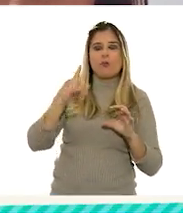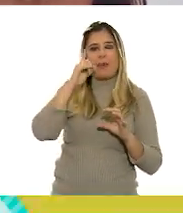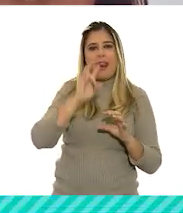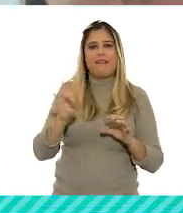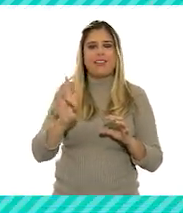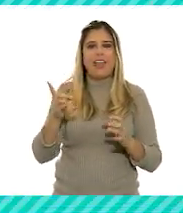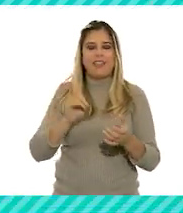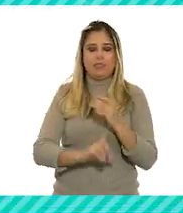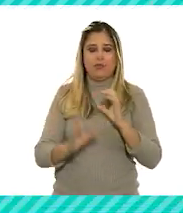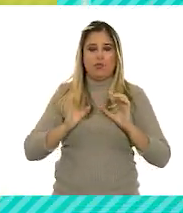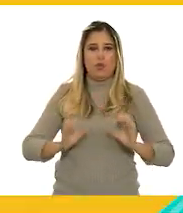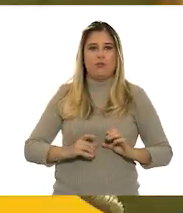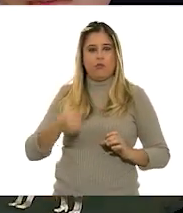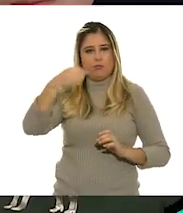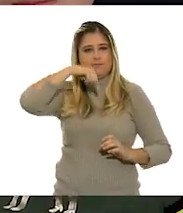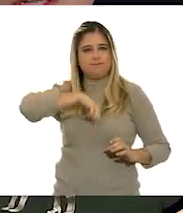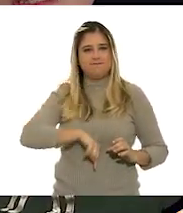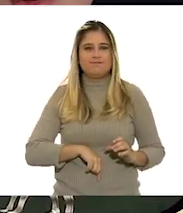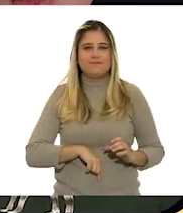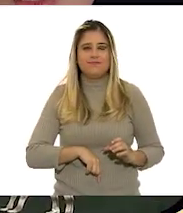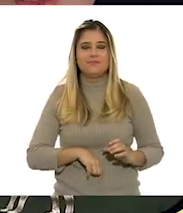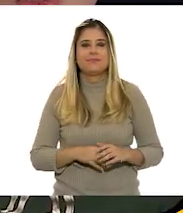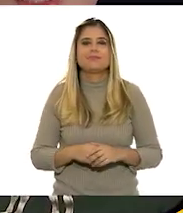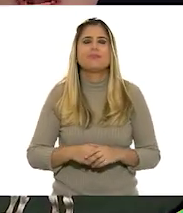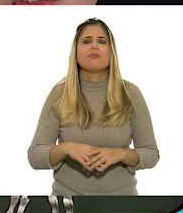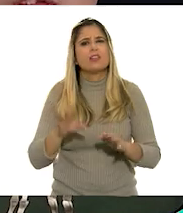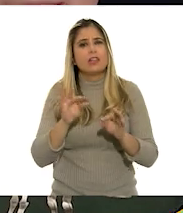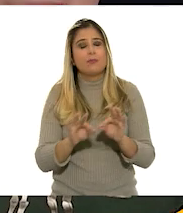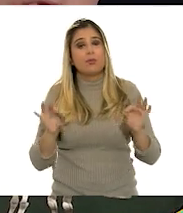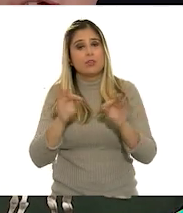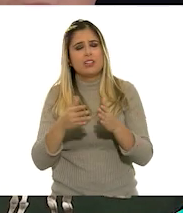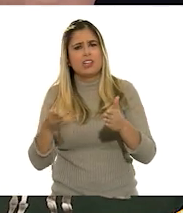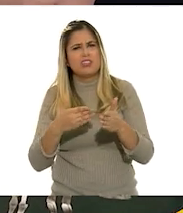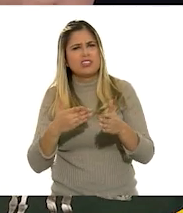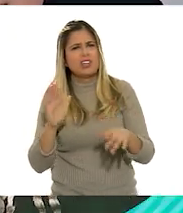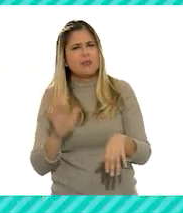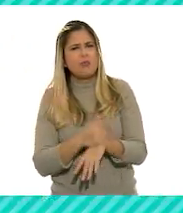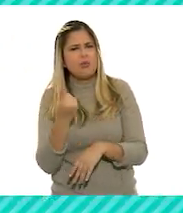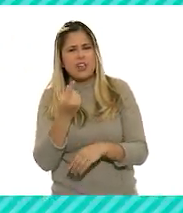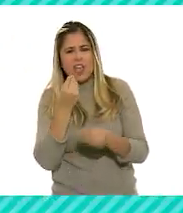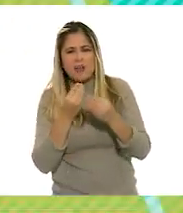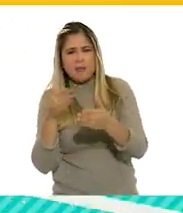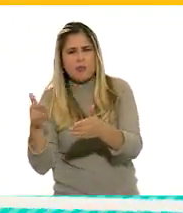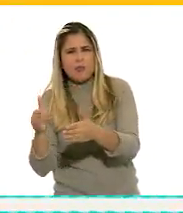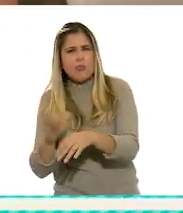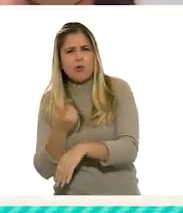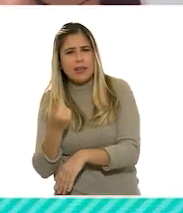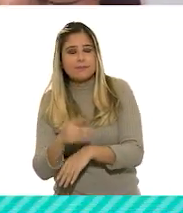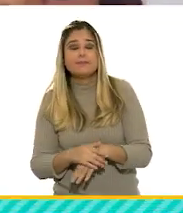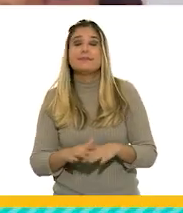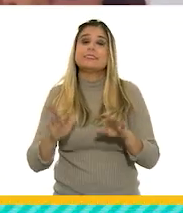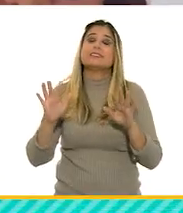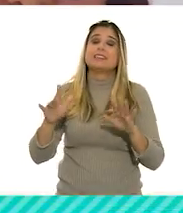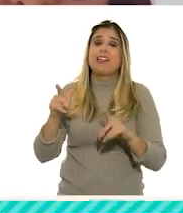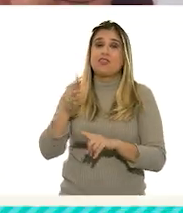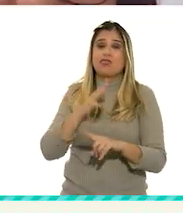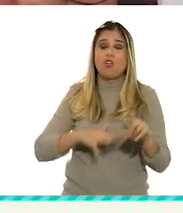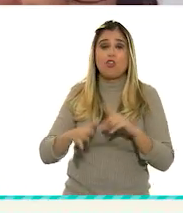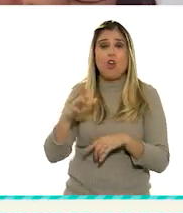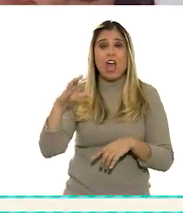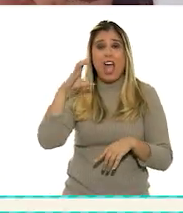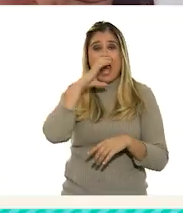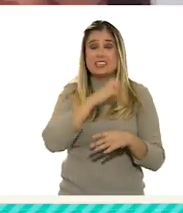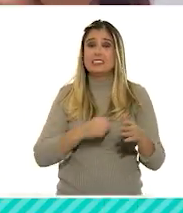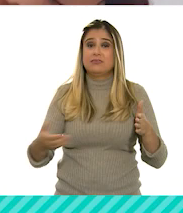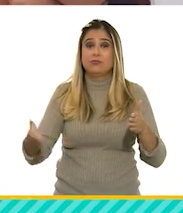del organismo. ¿Por qué es importante cocinar los alimentos? En general, el calor aumenta